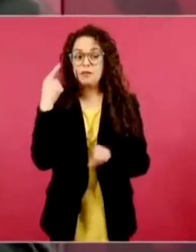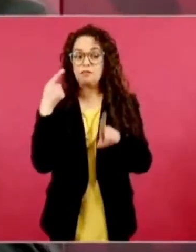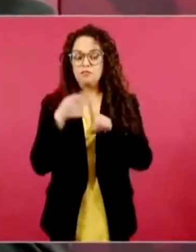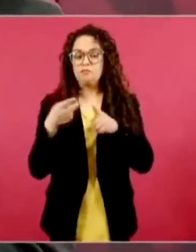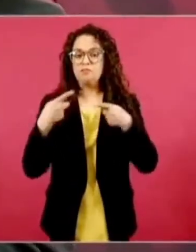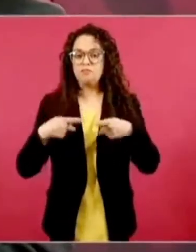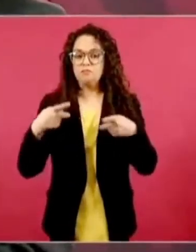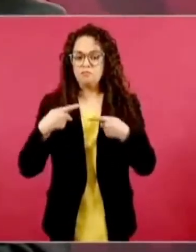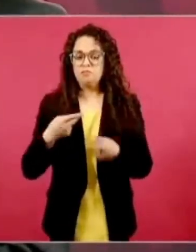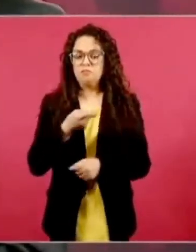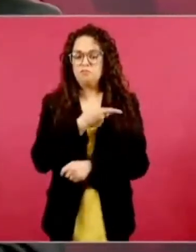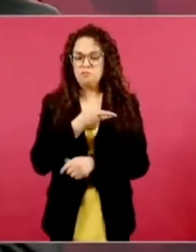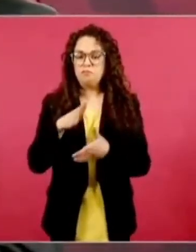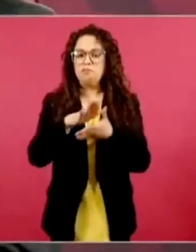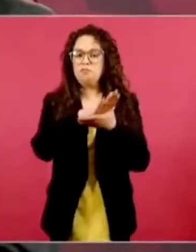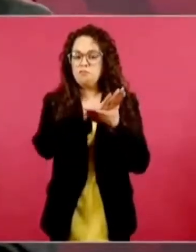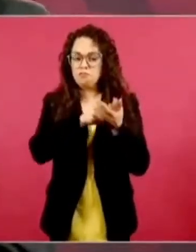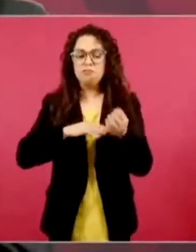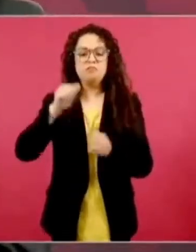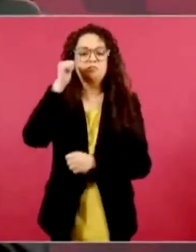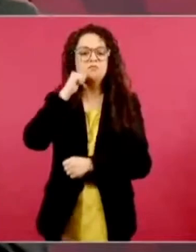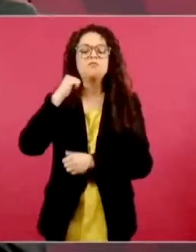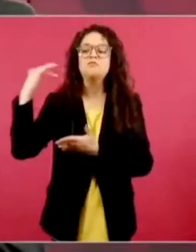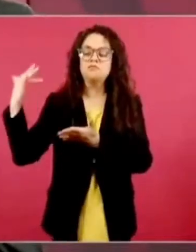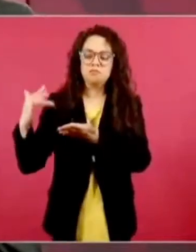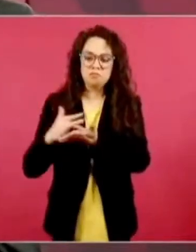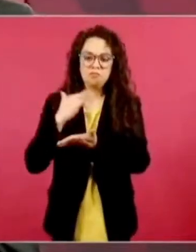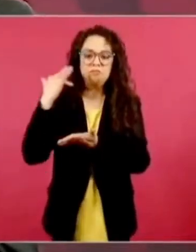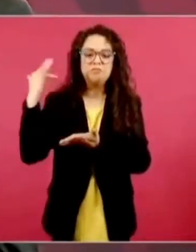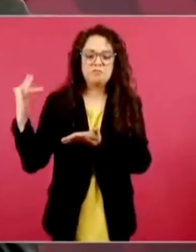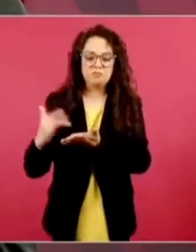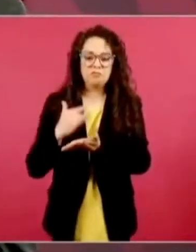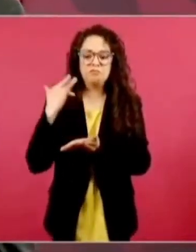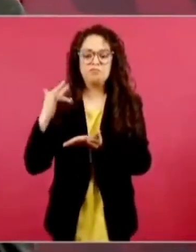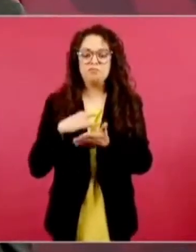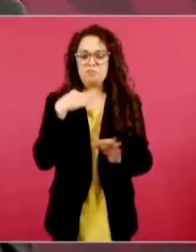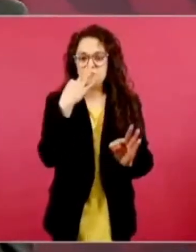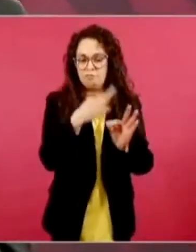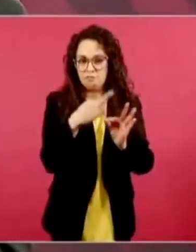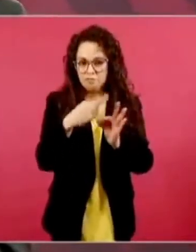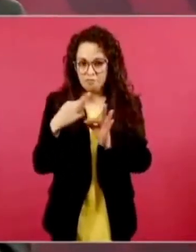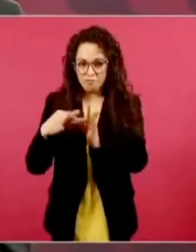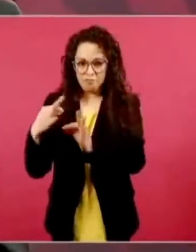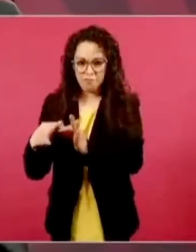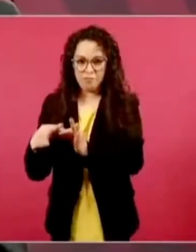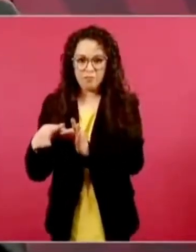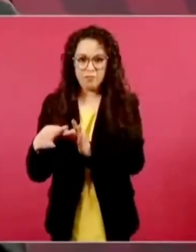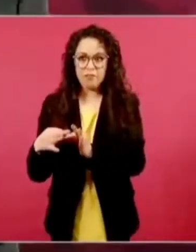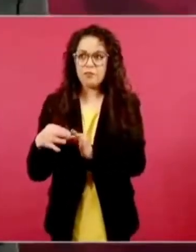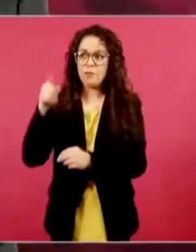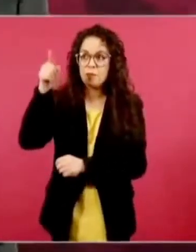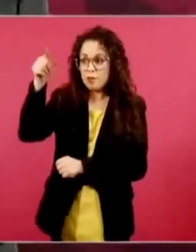apoyado, al grado que tuvieron que recurrir al fraude,